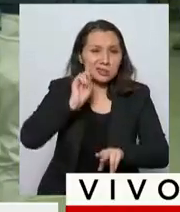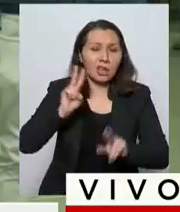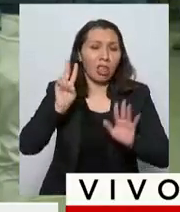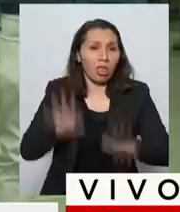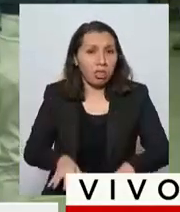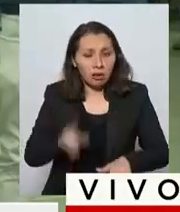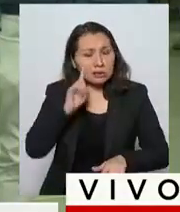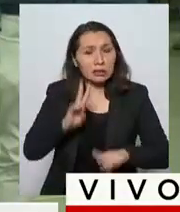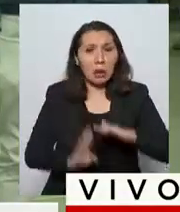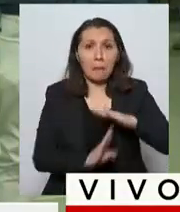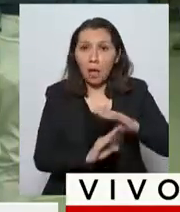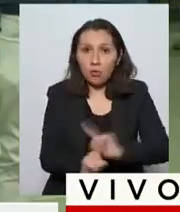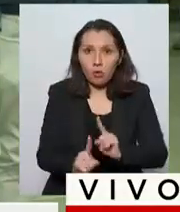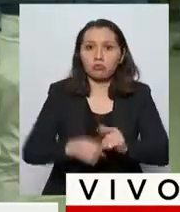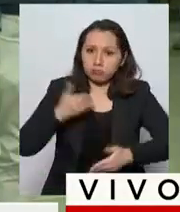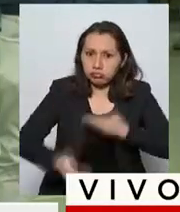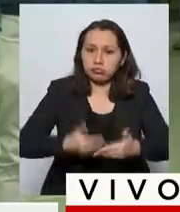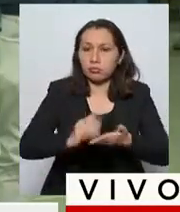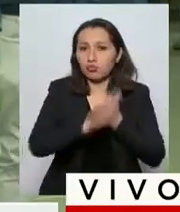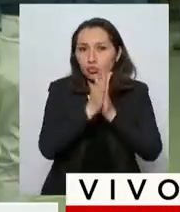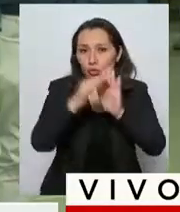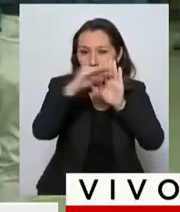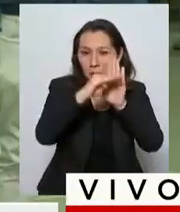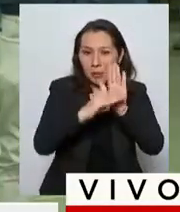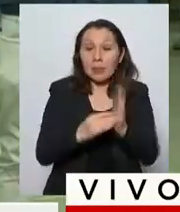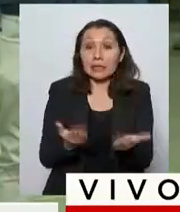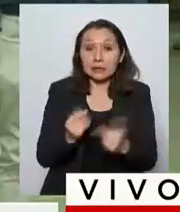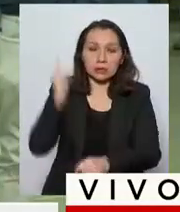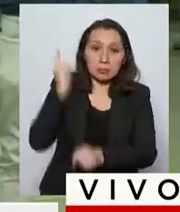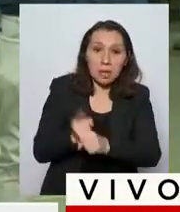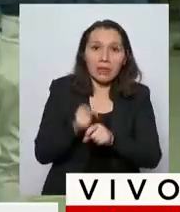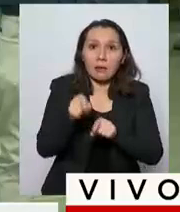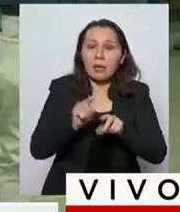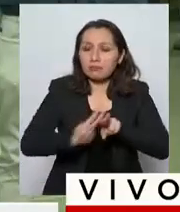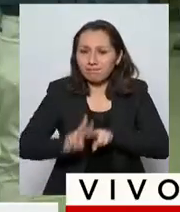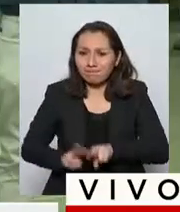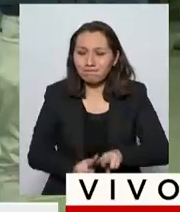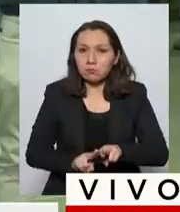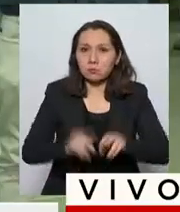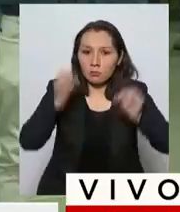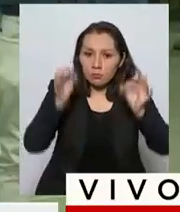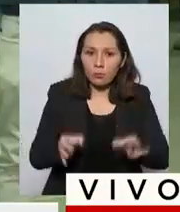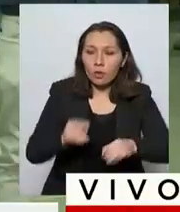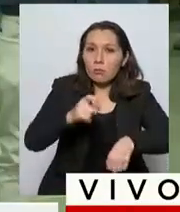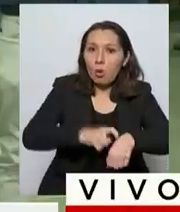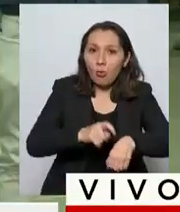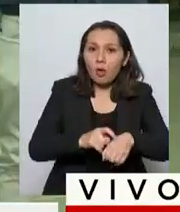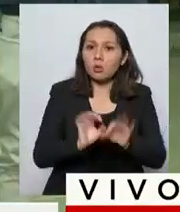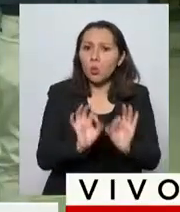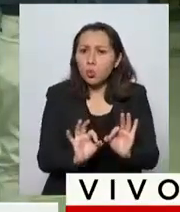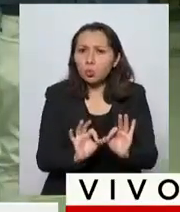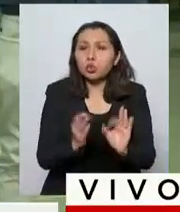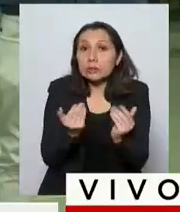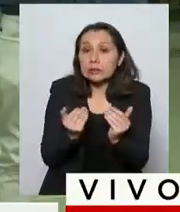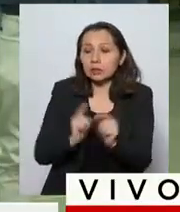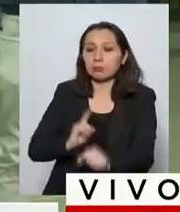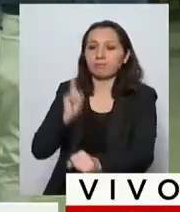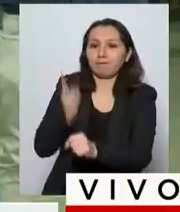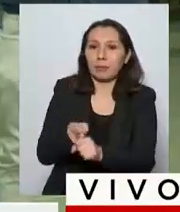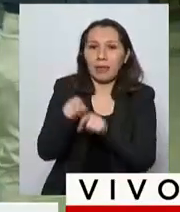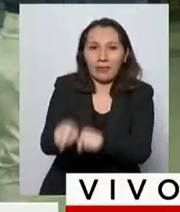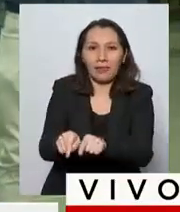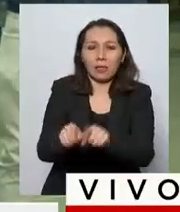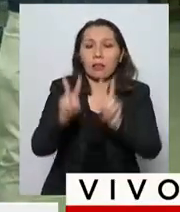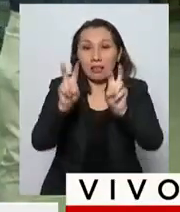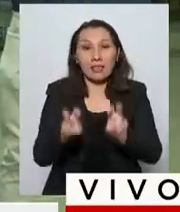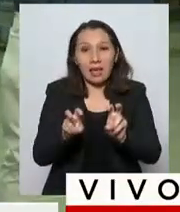descanso y sin pausa, todas las medidas que sean necesarias, en los momentos que sean oportunos, en base